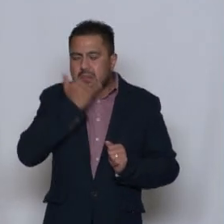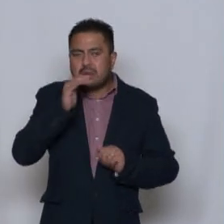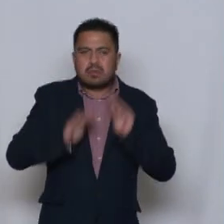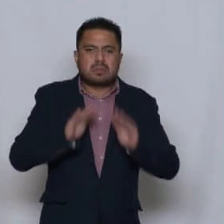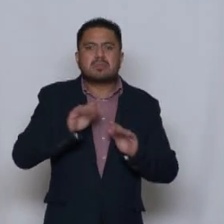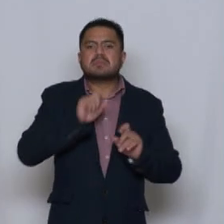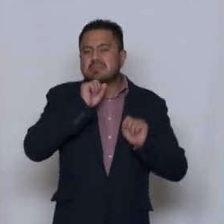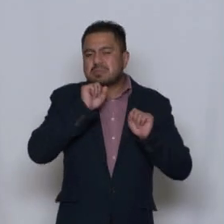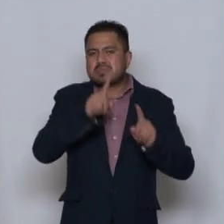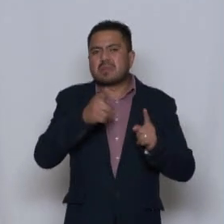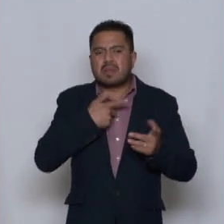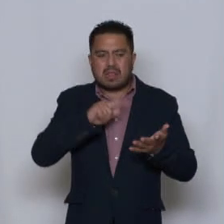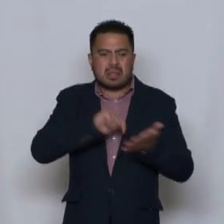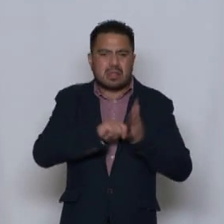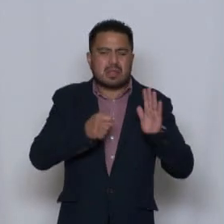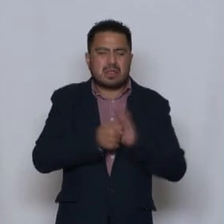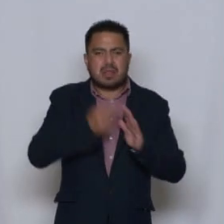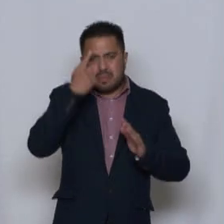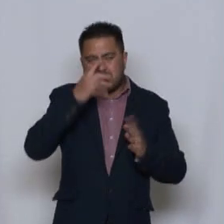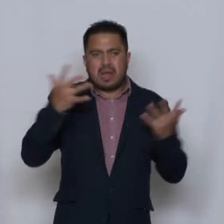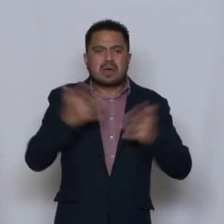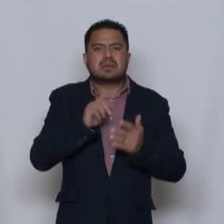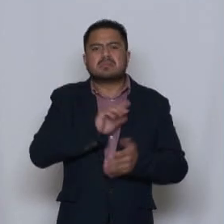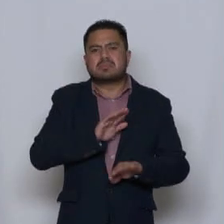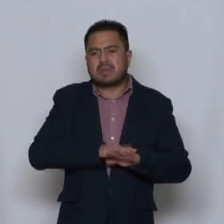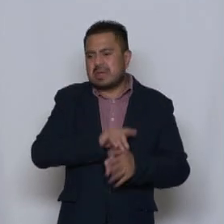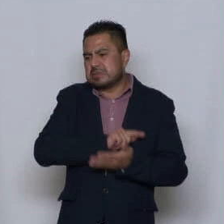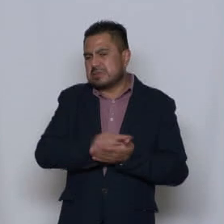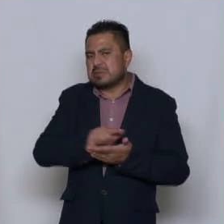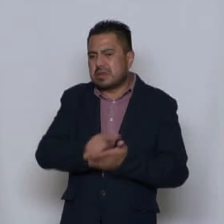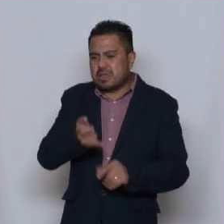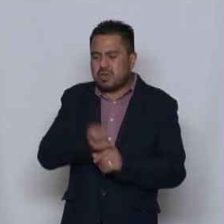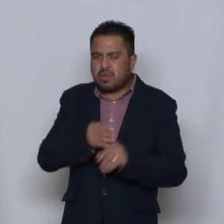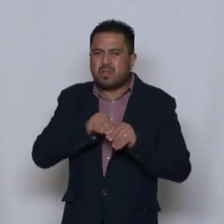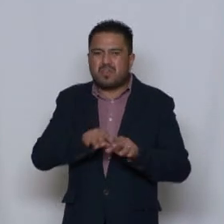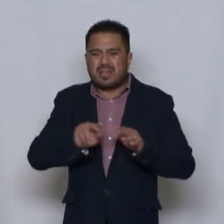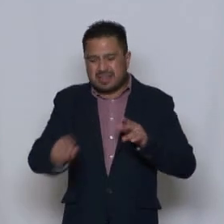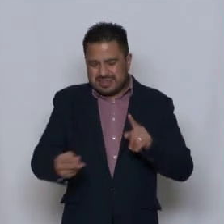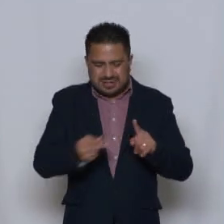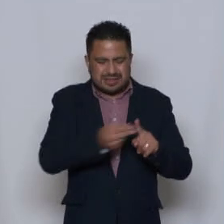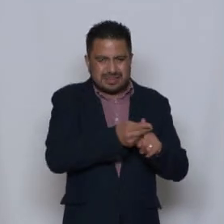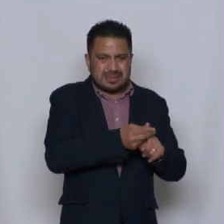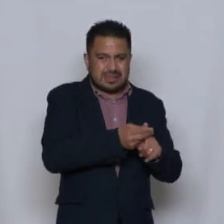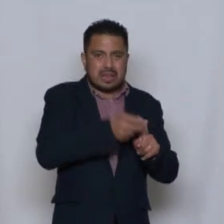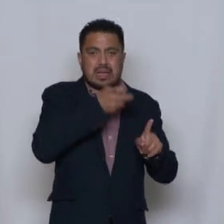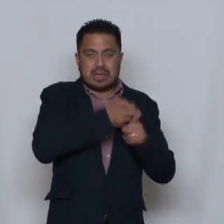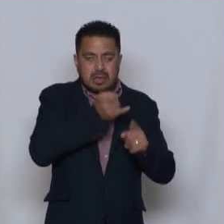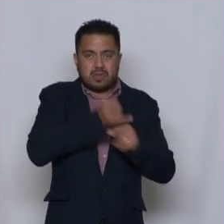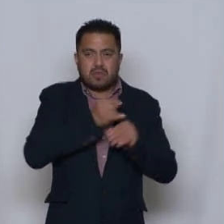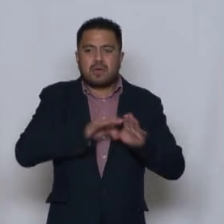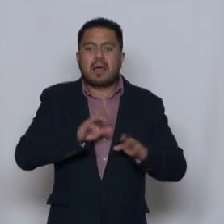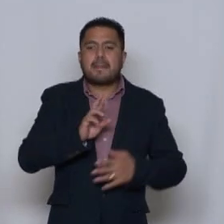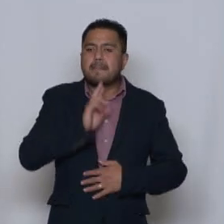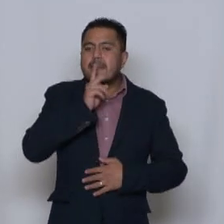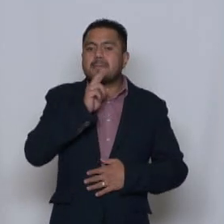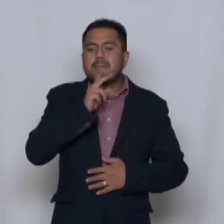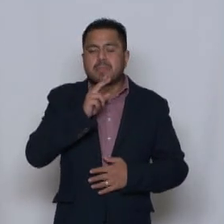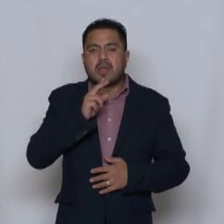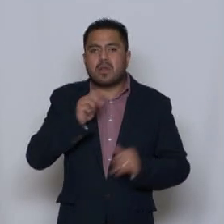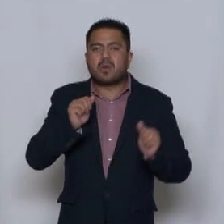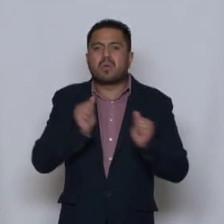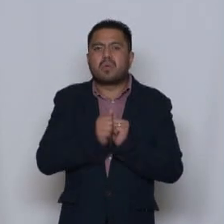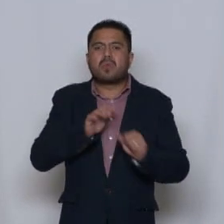pues también hay técnicas, digamos, para hacer la limpieza de los datos y esos datos pues van a ser mejores en cuanto a